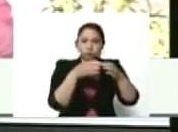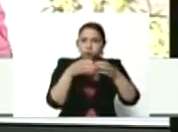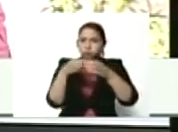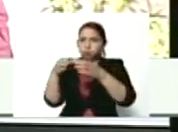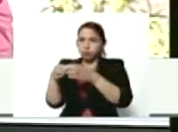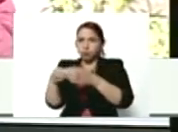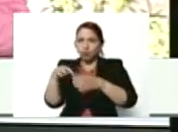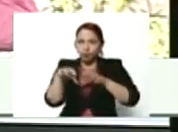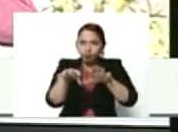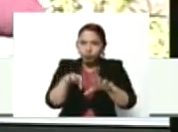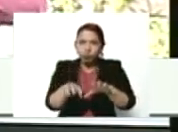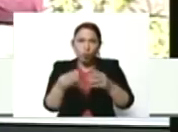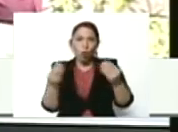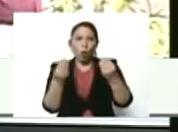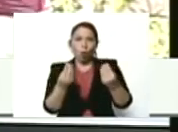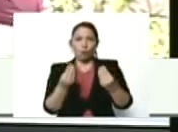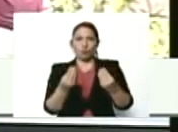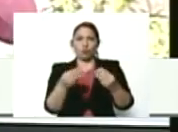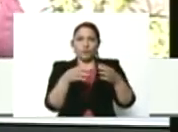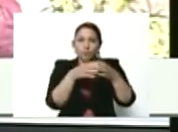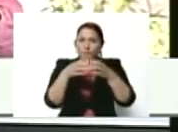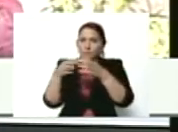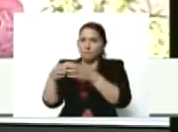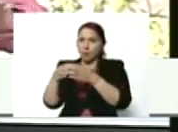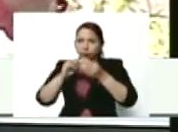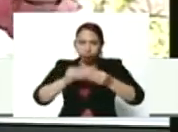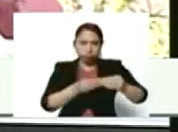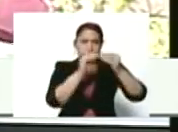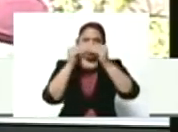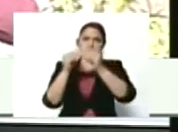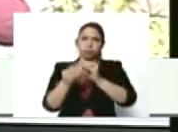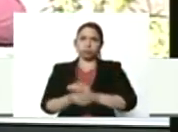rompecabezas. Hay que armar bien el rompecabezas.